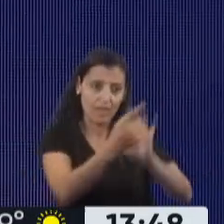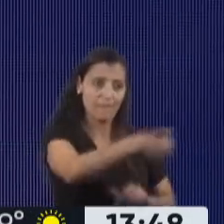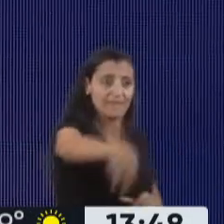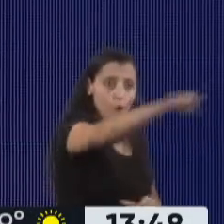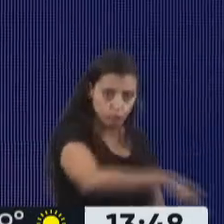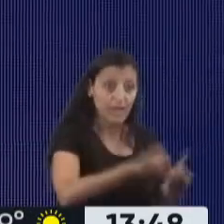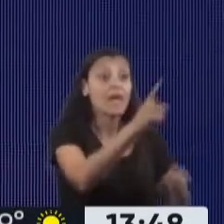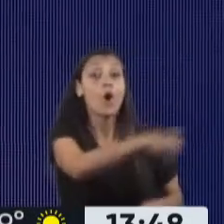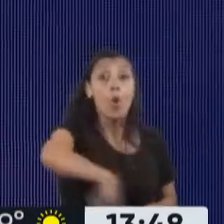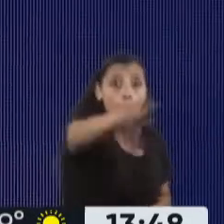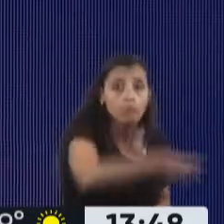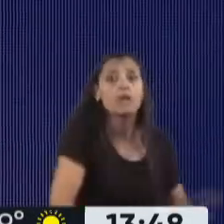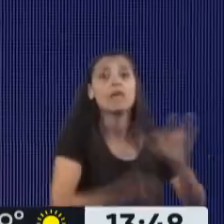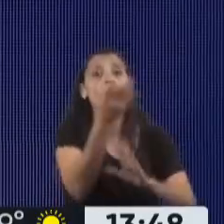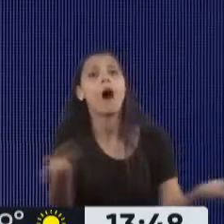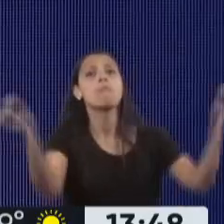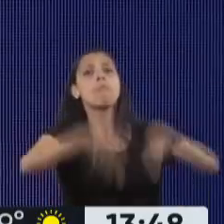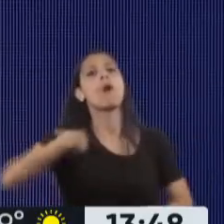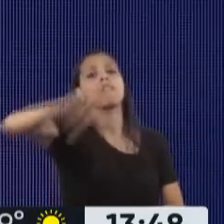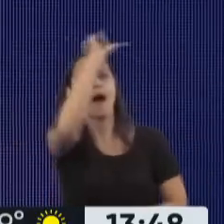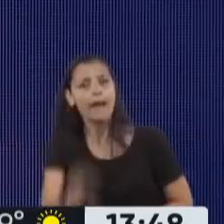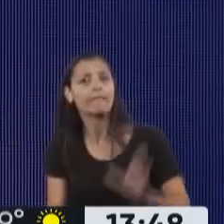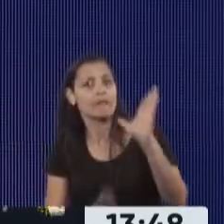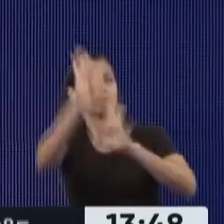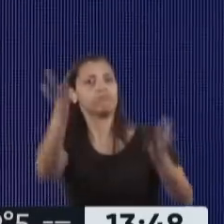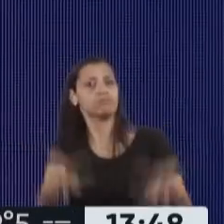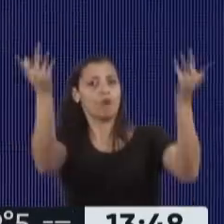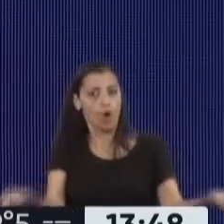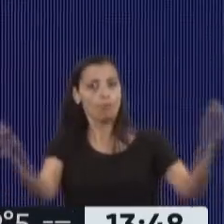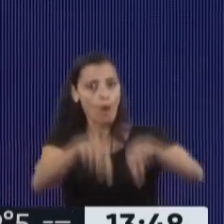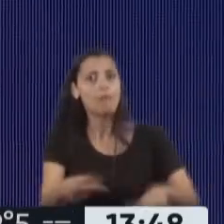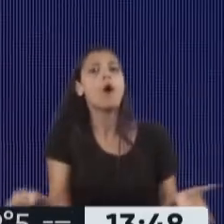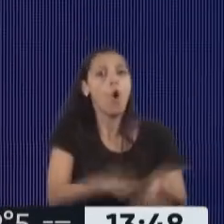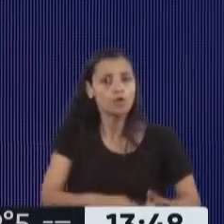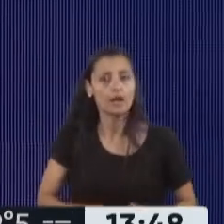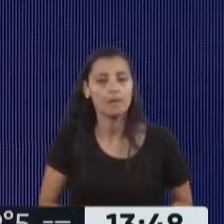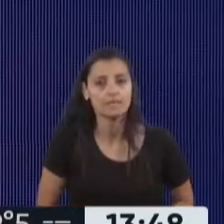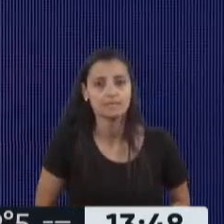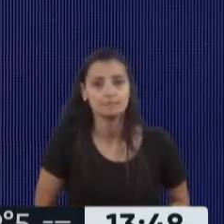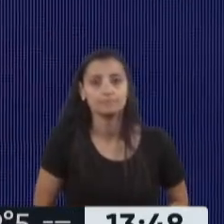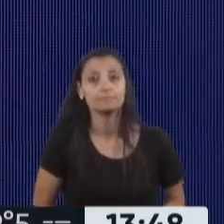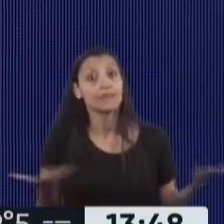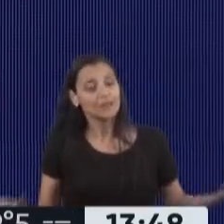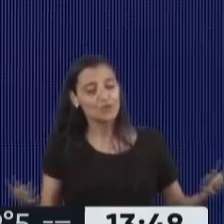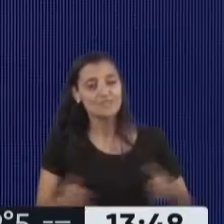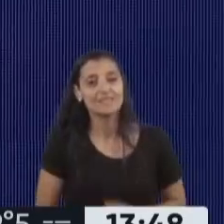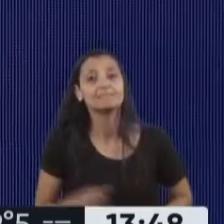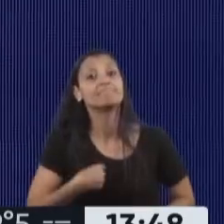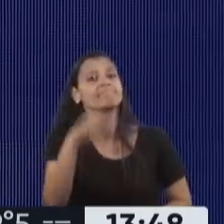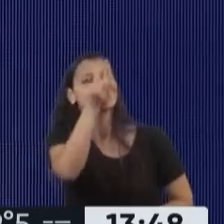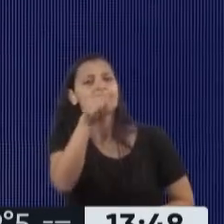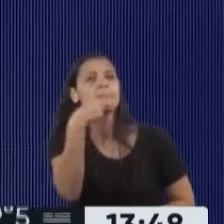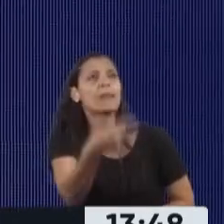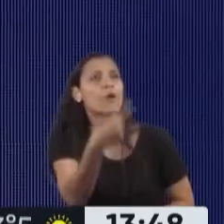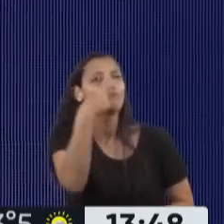van a poner de pie la Argentina, ustedes son los que van a hacer Argentina grande nuevamente. Y entonces la pregunta final